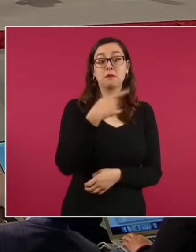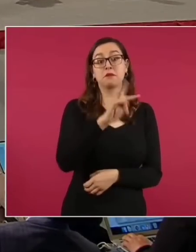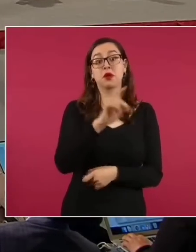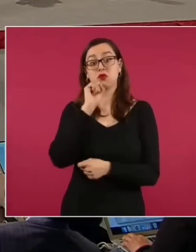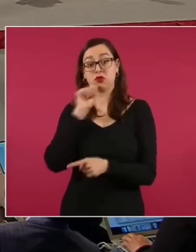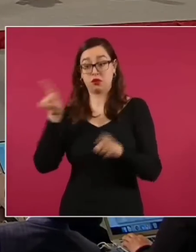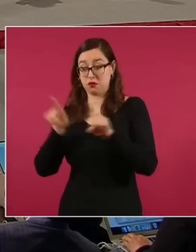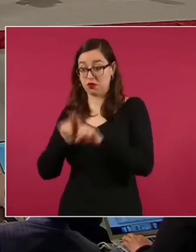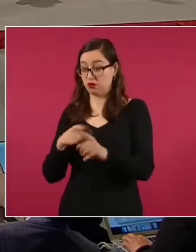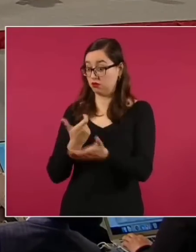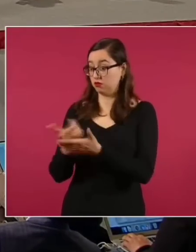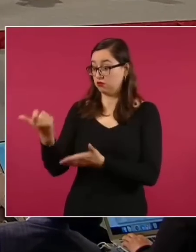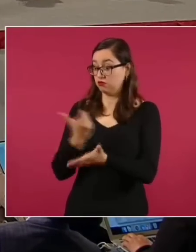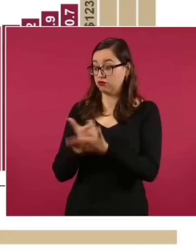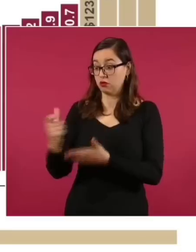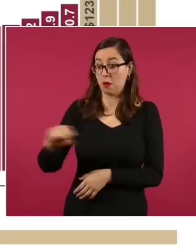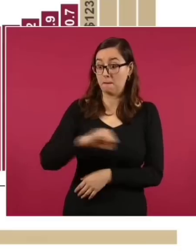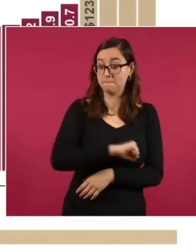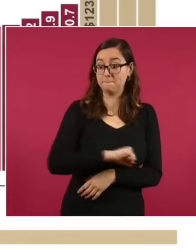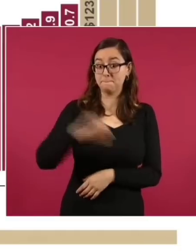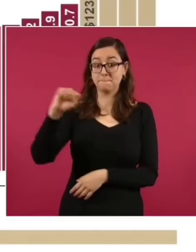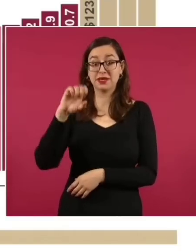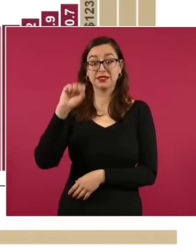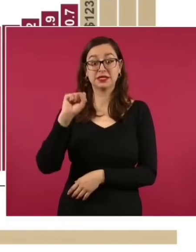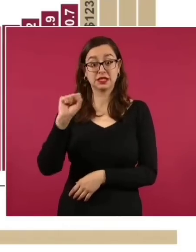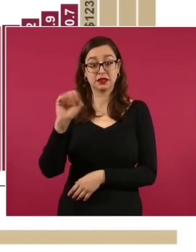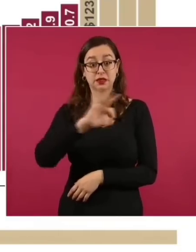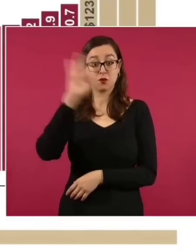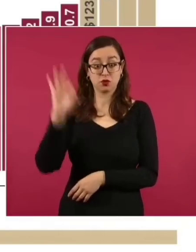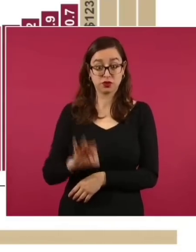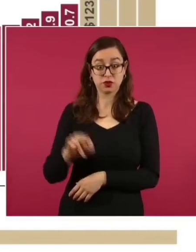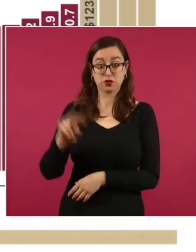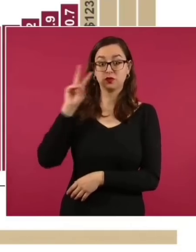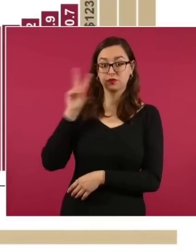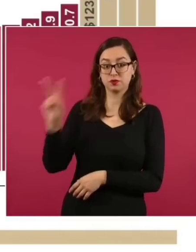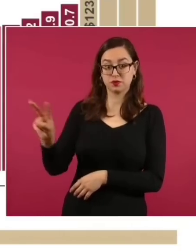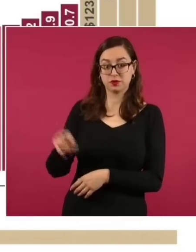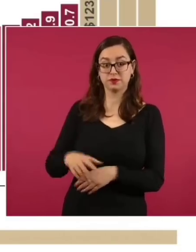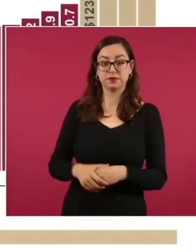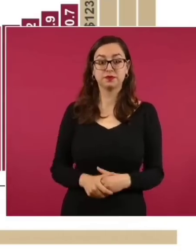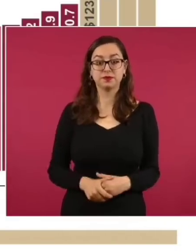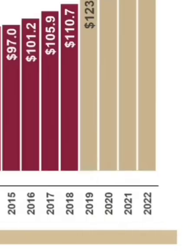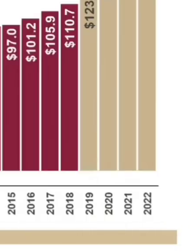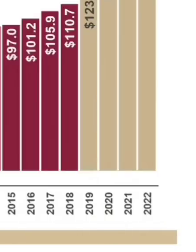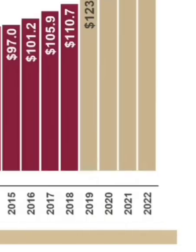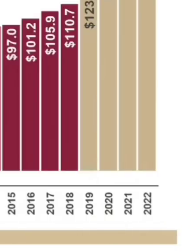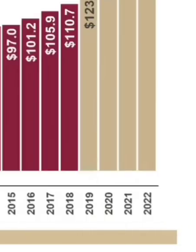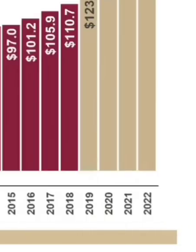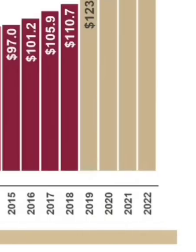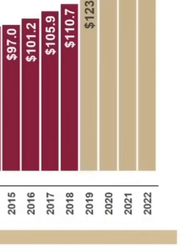63%. mientras que en 30 años del período liberal no hubo crecimiento alguno